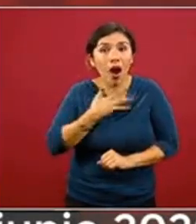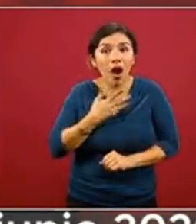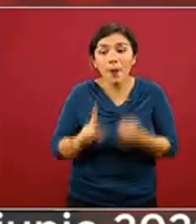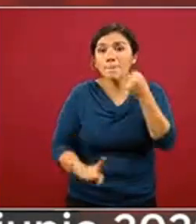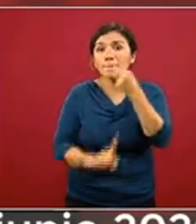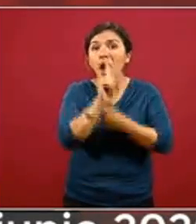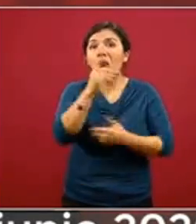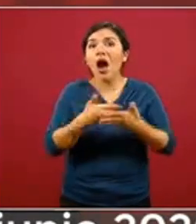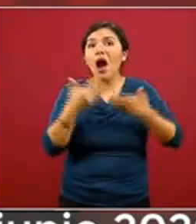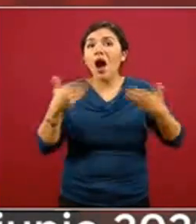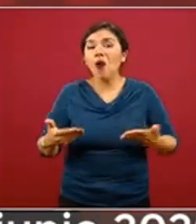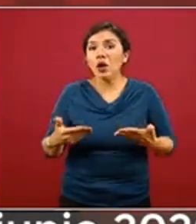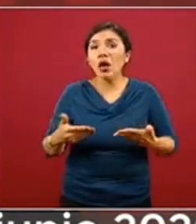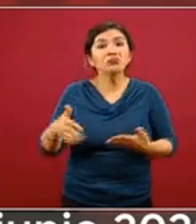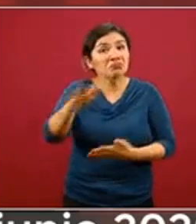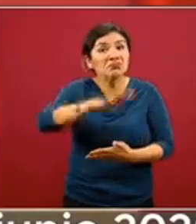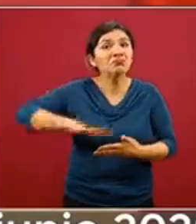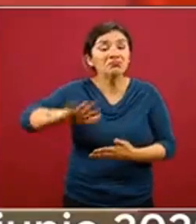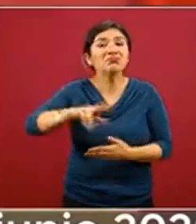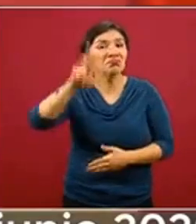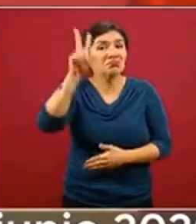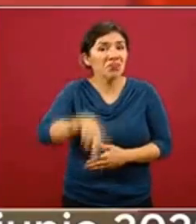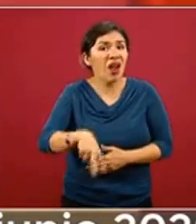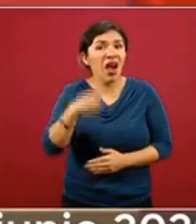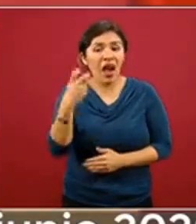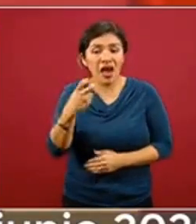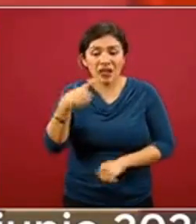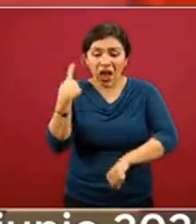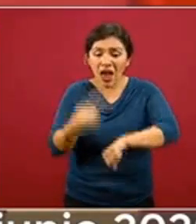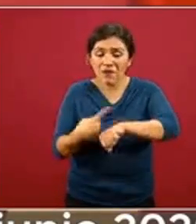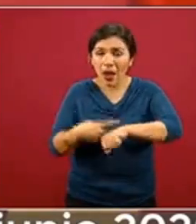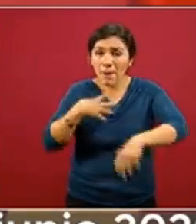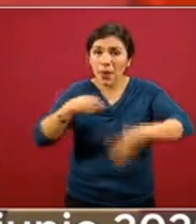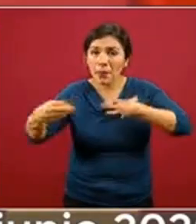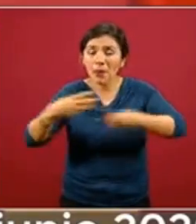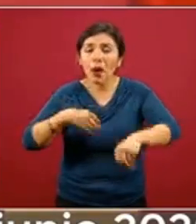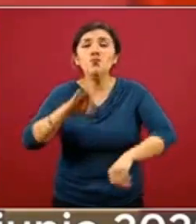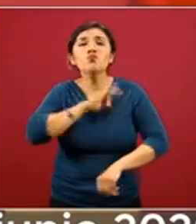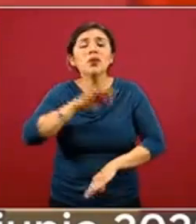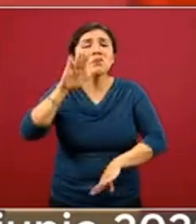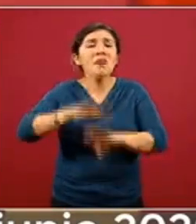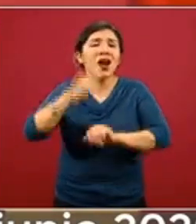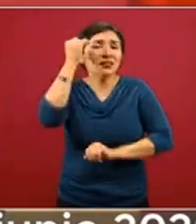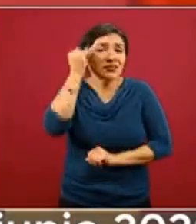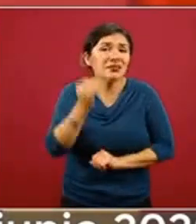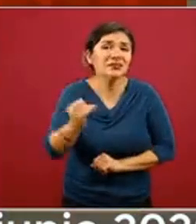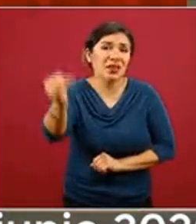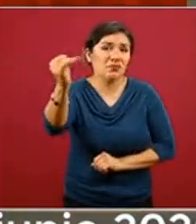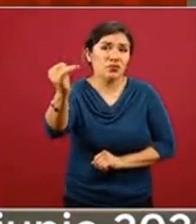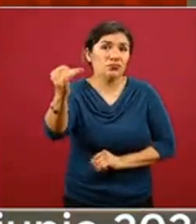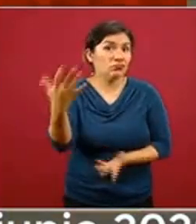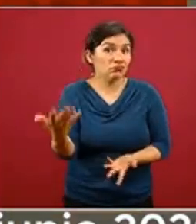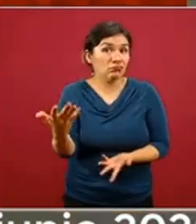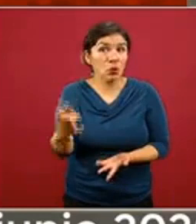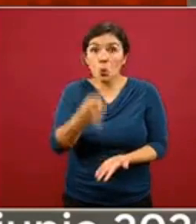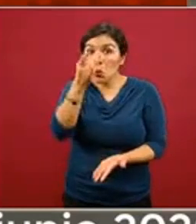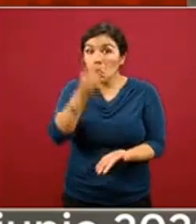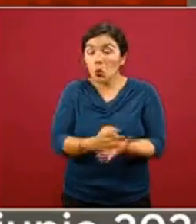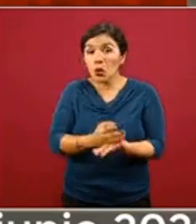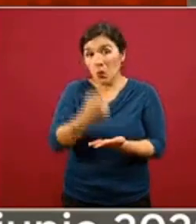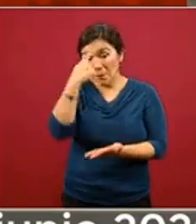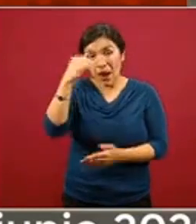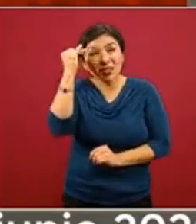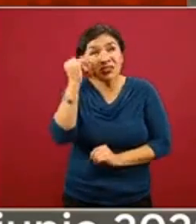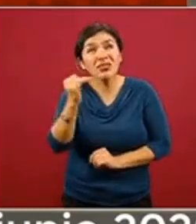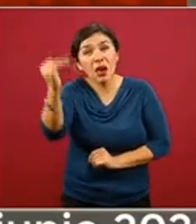la circunstancia muy probable de que esta epidemia va a durar mucho tiempo. No me refiero exclusivamente